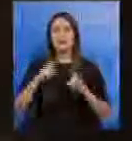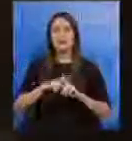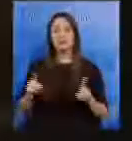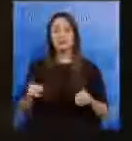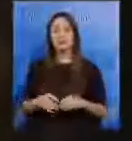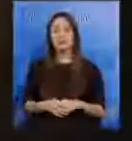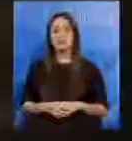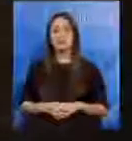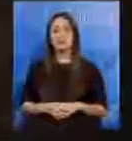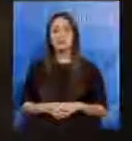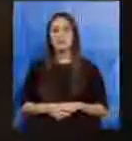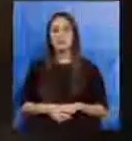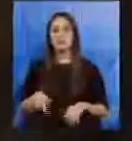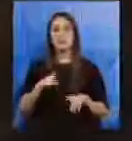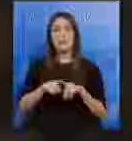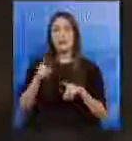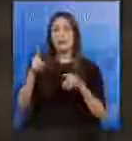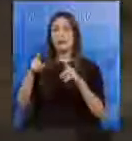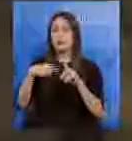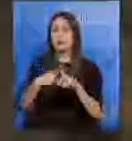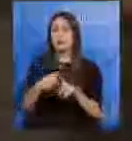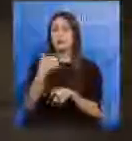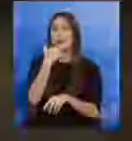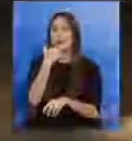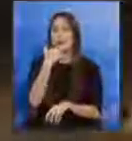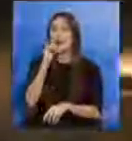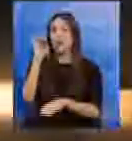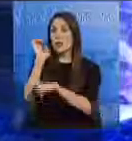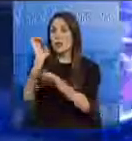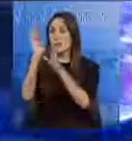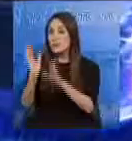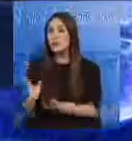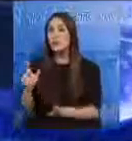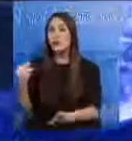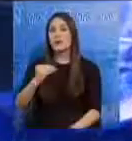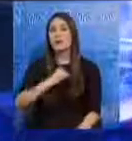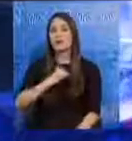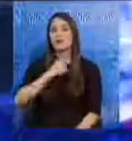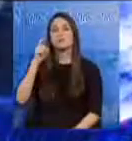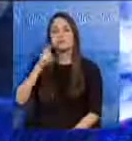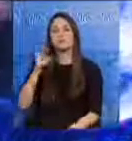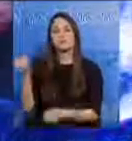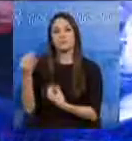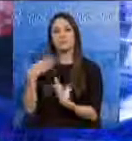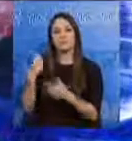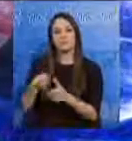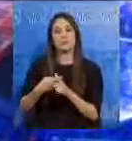ellos en cuanto conozcan de algún ciudadano ecuatoriano afectado, nos lo van a comunicar.